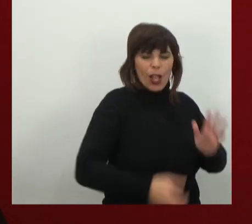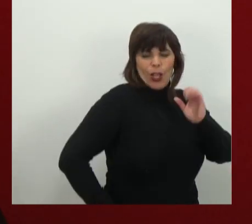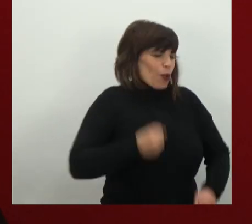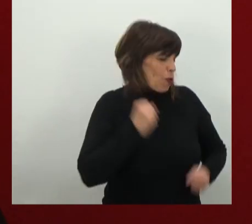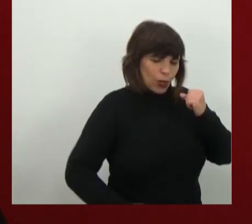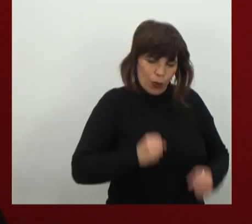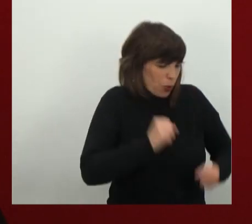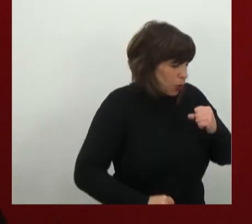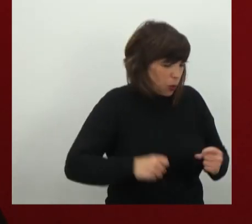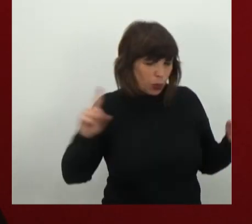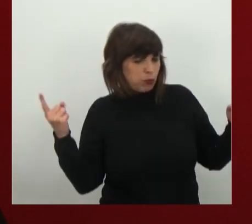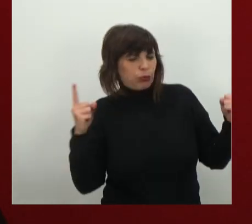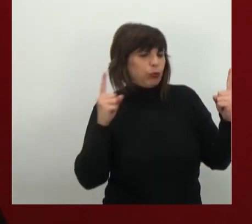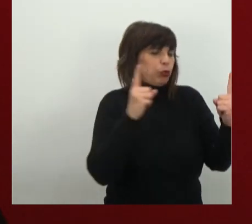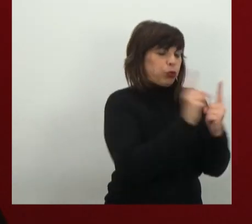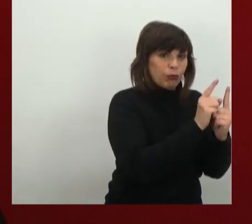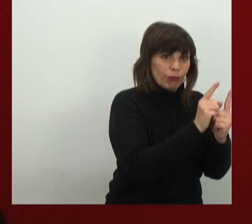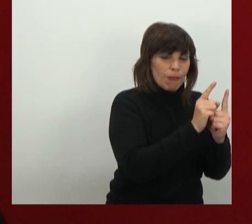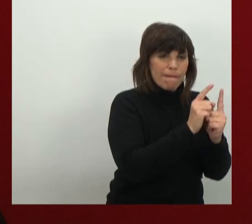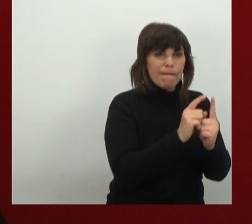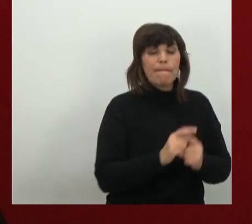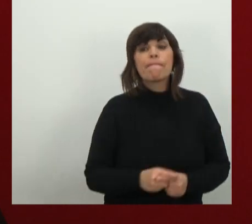Marta aprendió su lección.